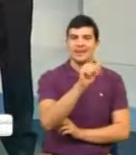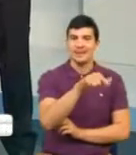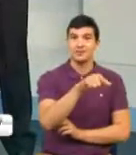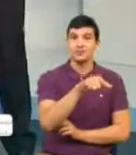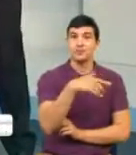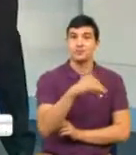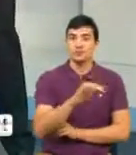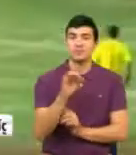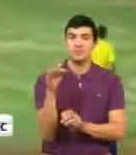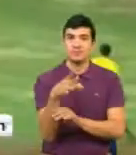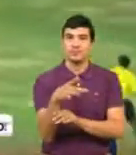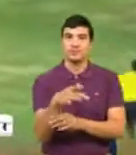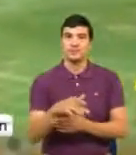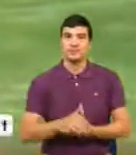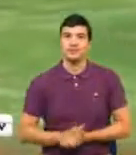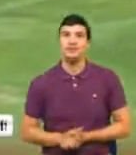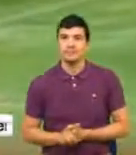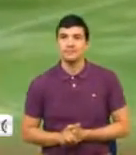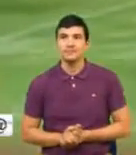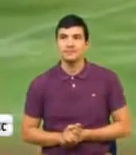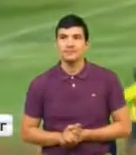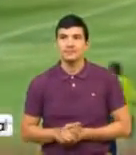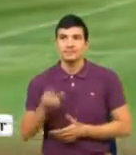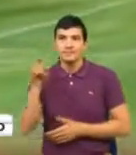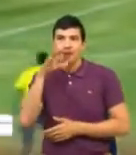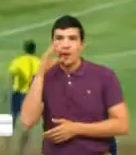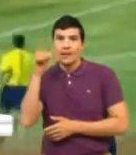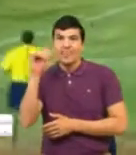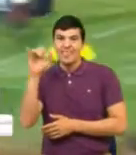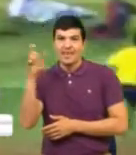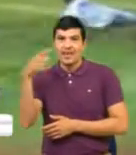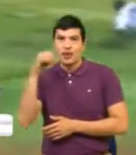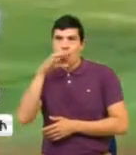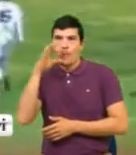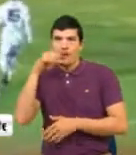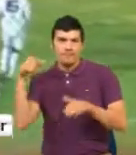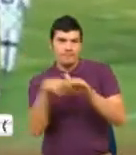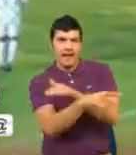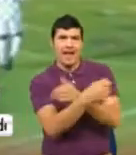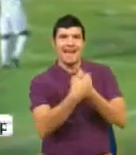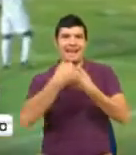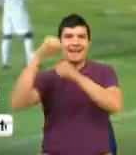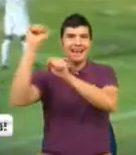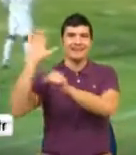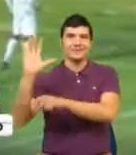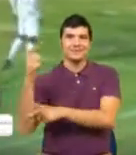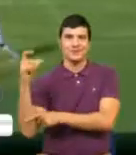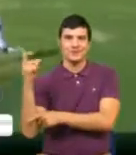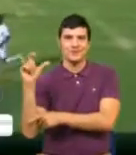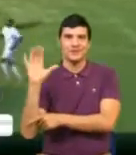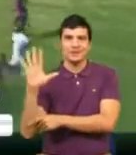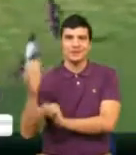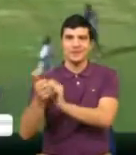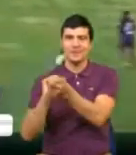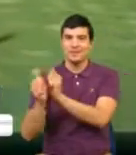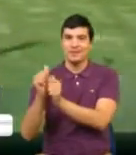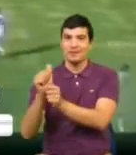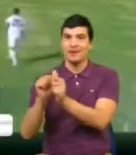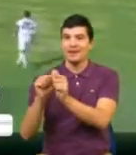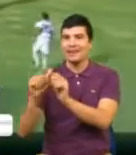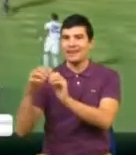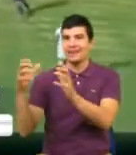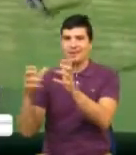chicó con esta anotación diego echeverri le entregó la primera victoria al cúcuta deportivo en el torneo de ascenso